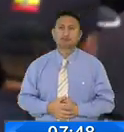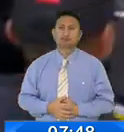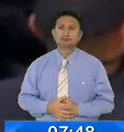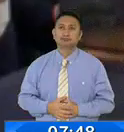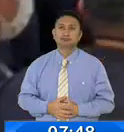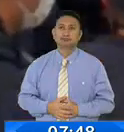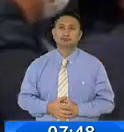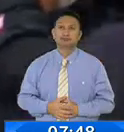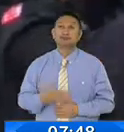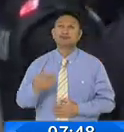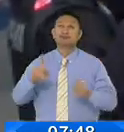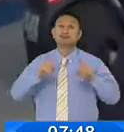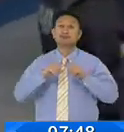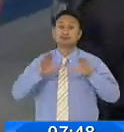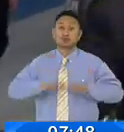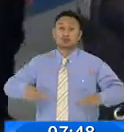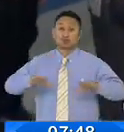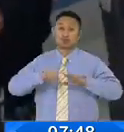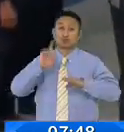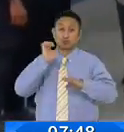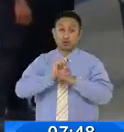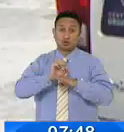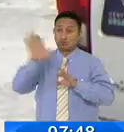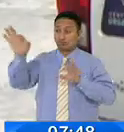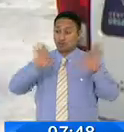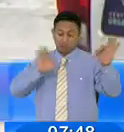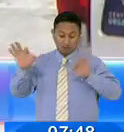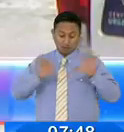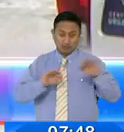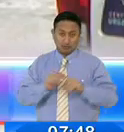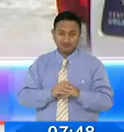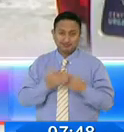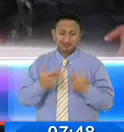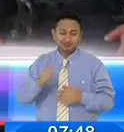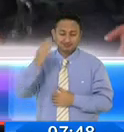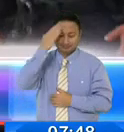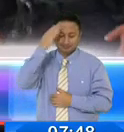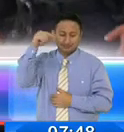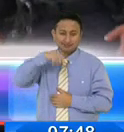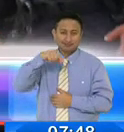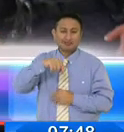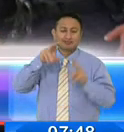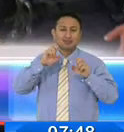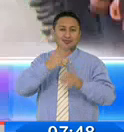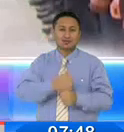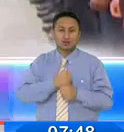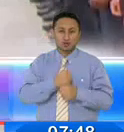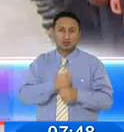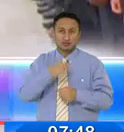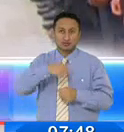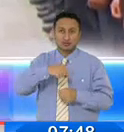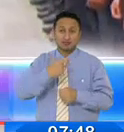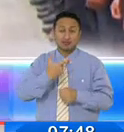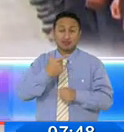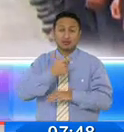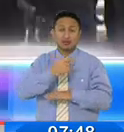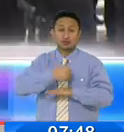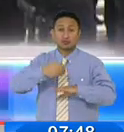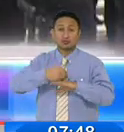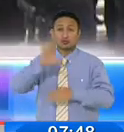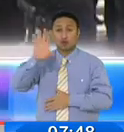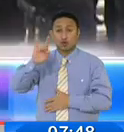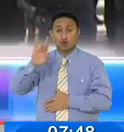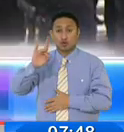Vienen desde diversas provincias del Ecuador. Ya conocen la realidad en materia de seguridad que atraviesa la zona 8. Es